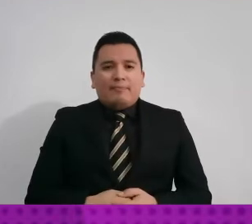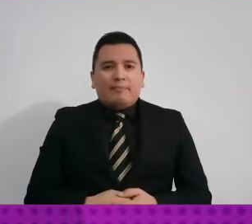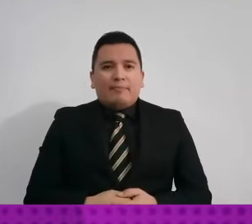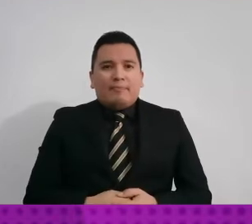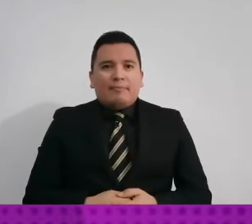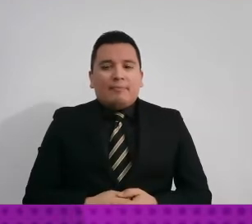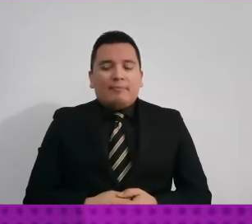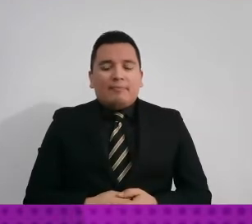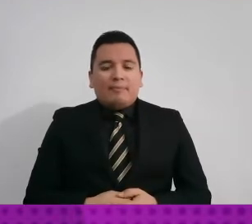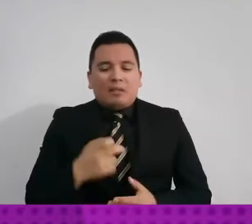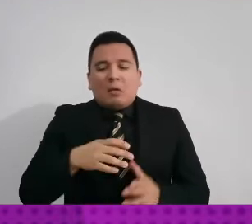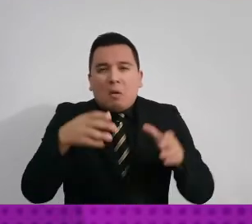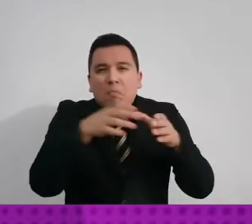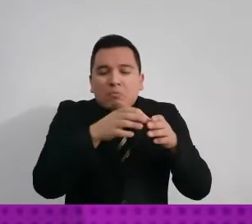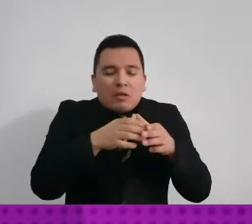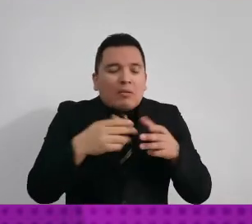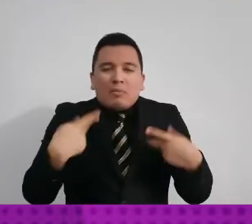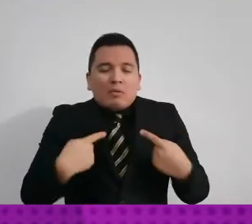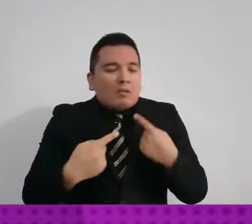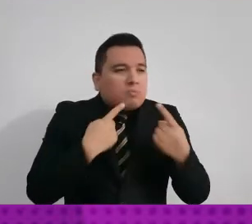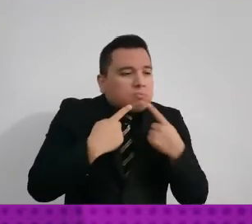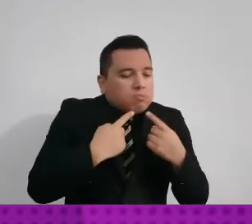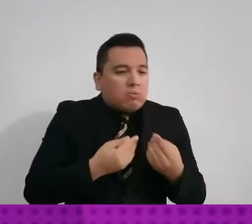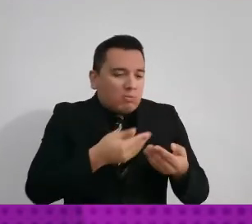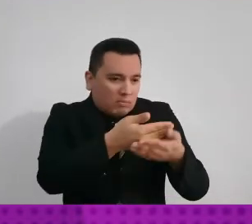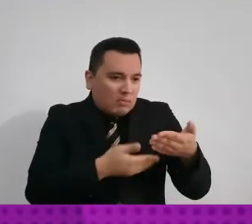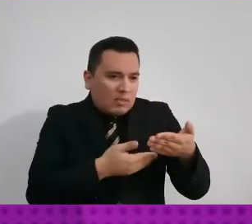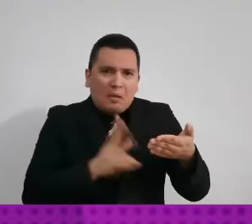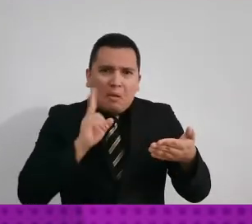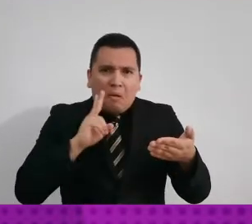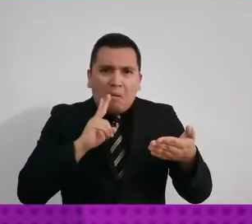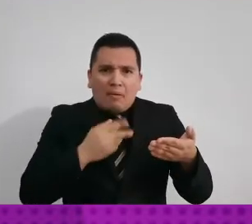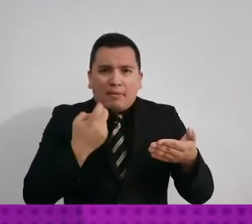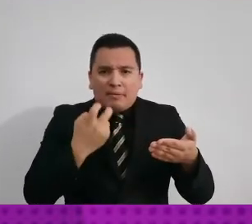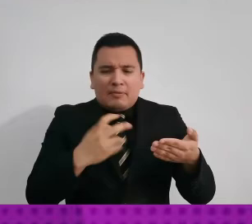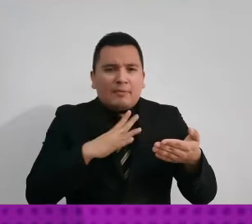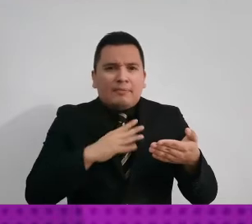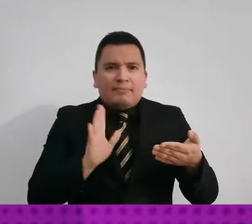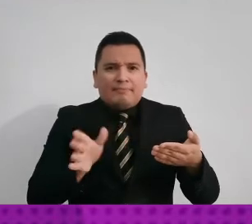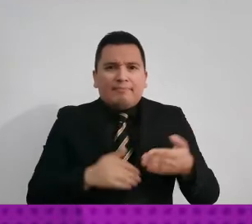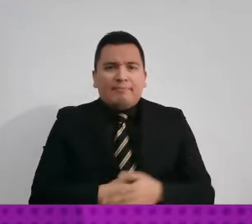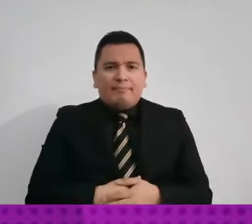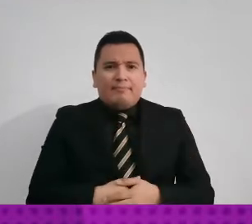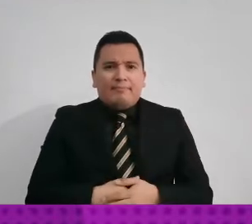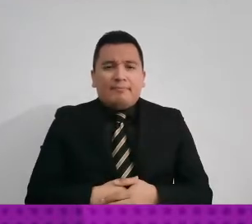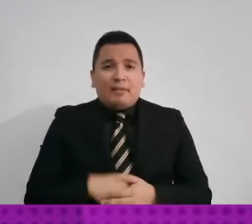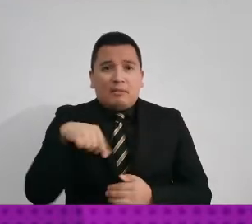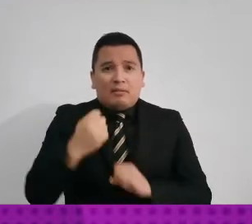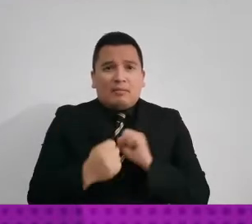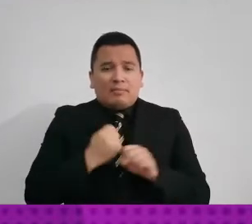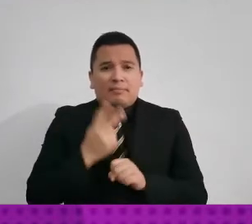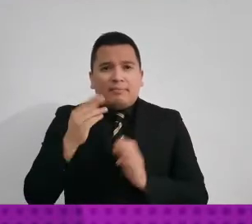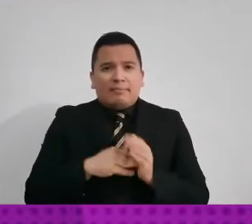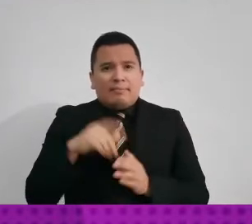el estado. Serán estos comités los que tendrán que recibir estos registros. Hay que recordar